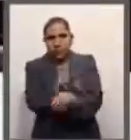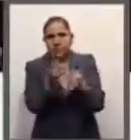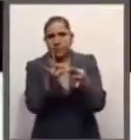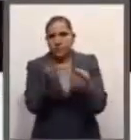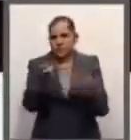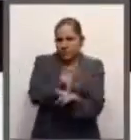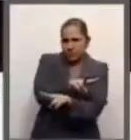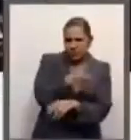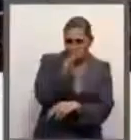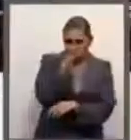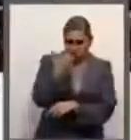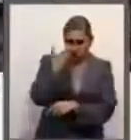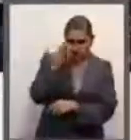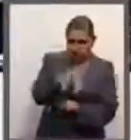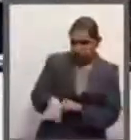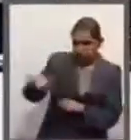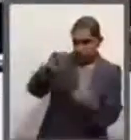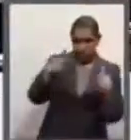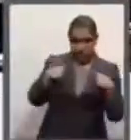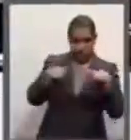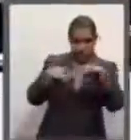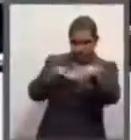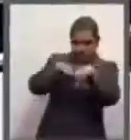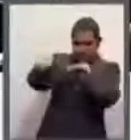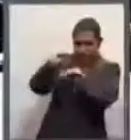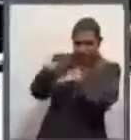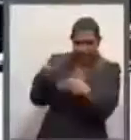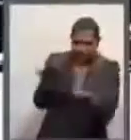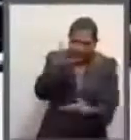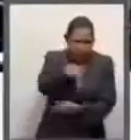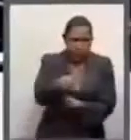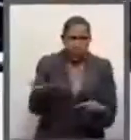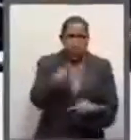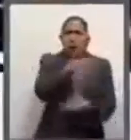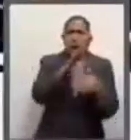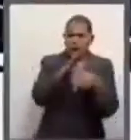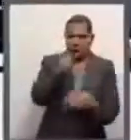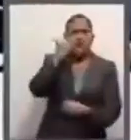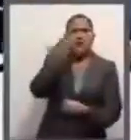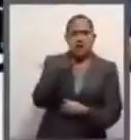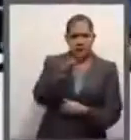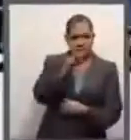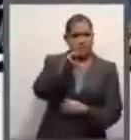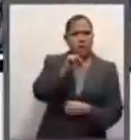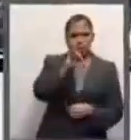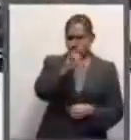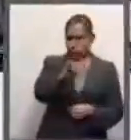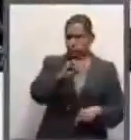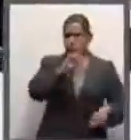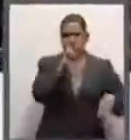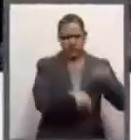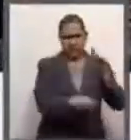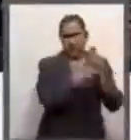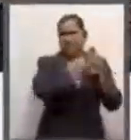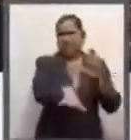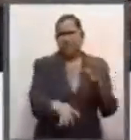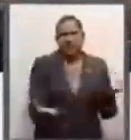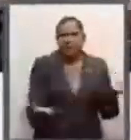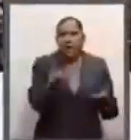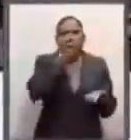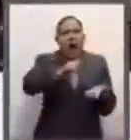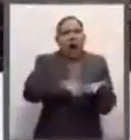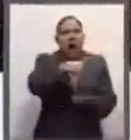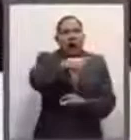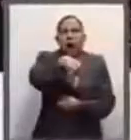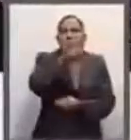México diciendo favor, que están a favor del fuero, señor diputado, pero lo que quieren es resguardar favor, sus